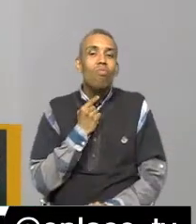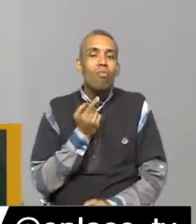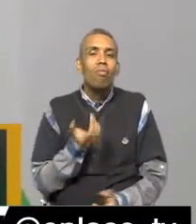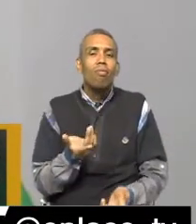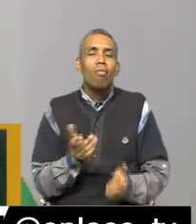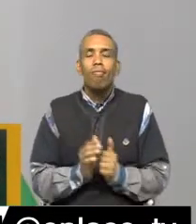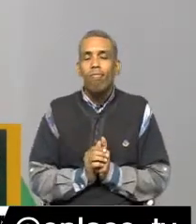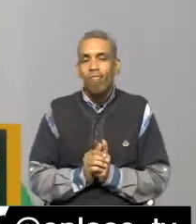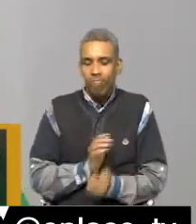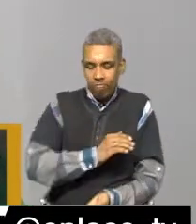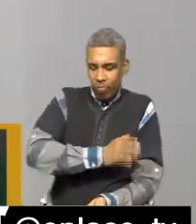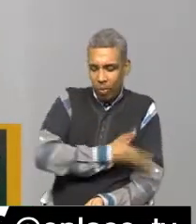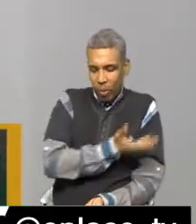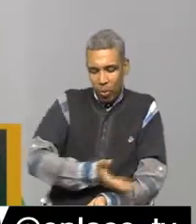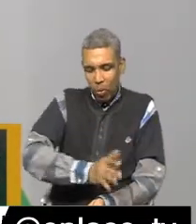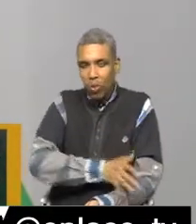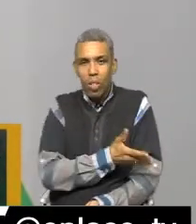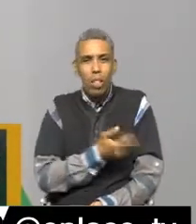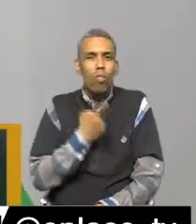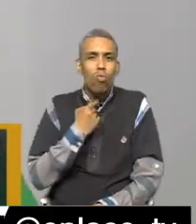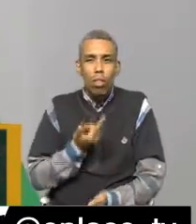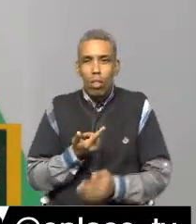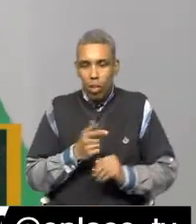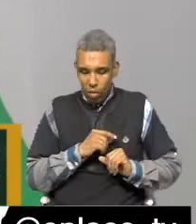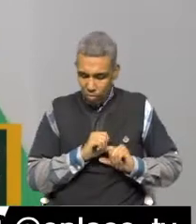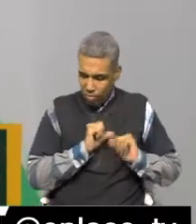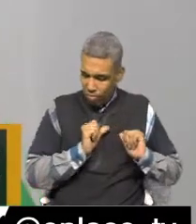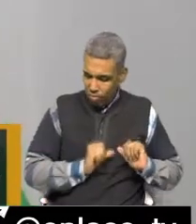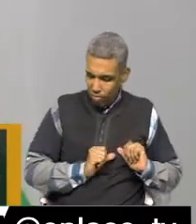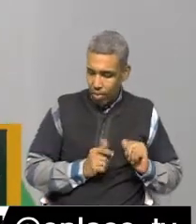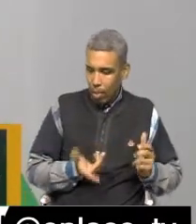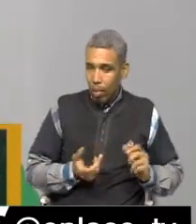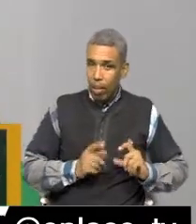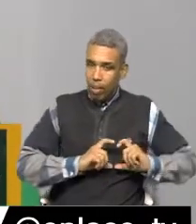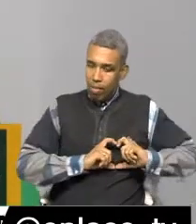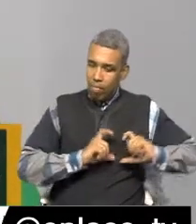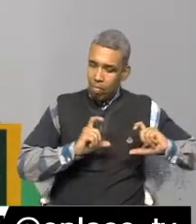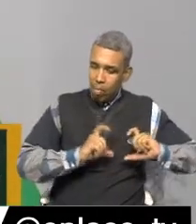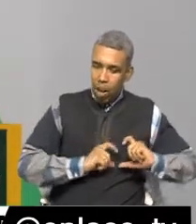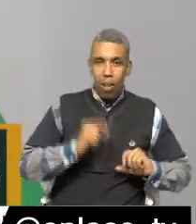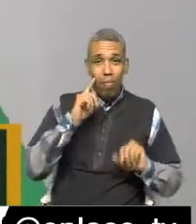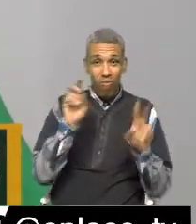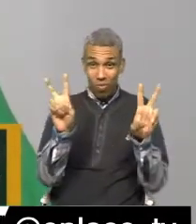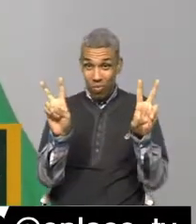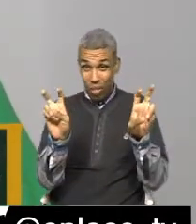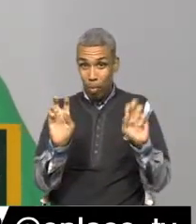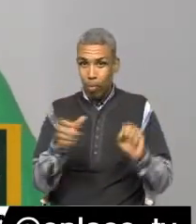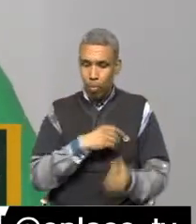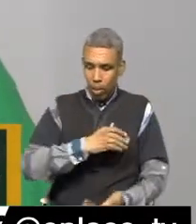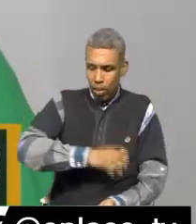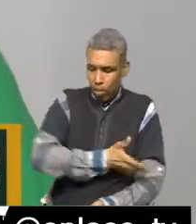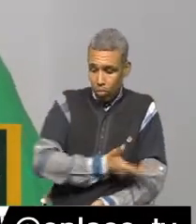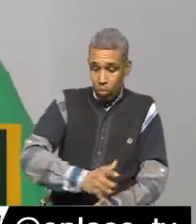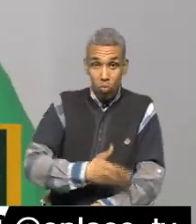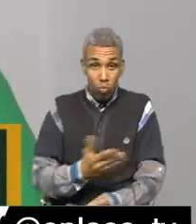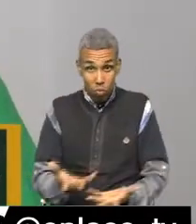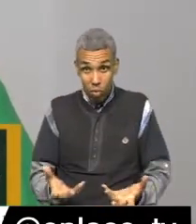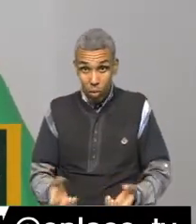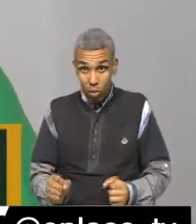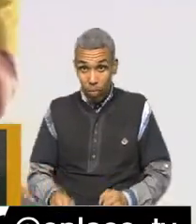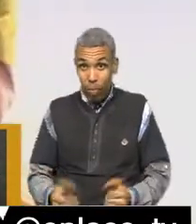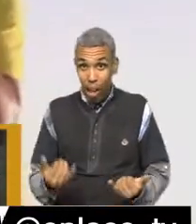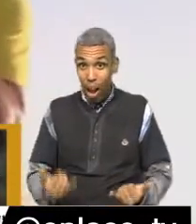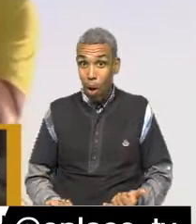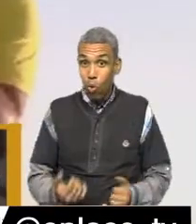de todas mis canciones las he hecho románticas, el resto son parranderas. Entonces ahí les dejo mis canciones para que parrandien ahora que viene el